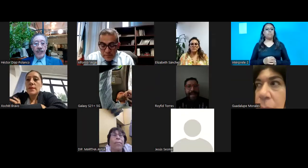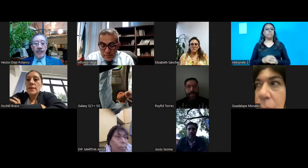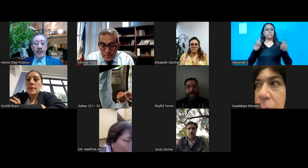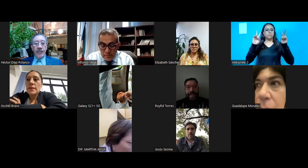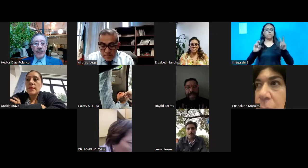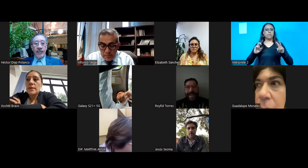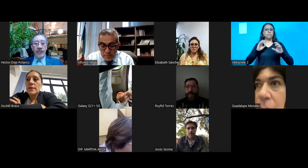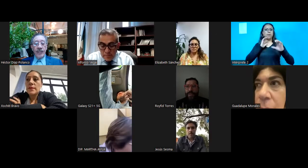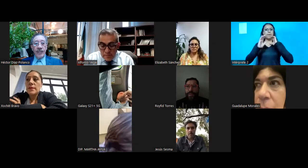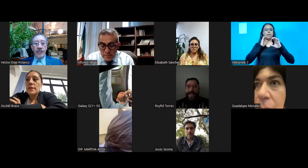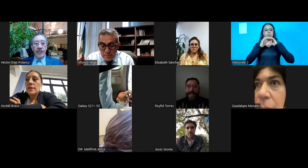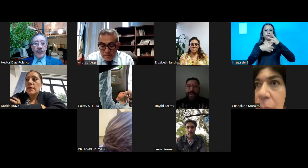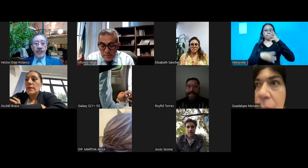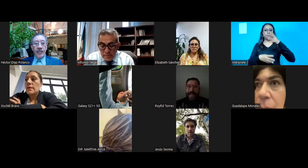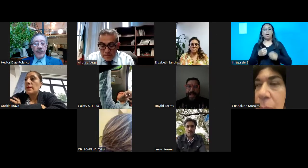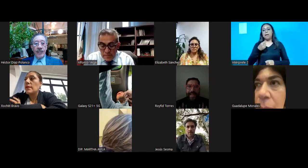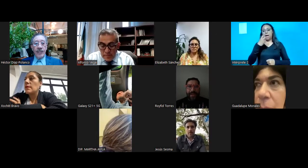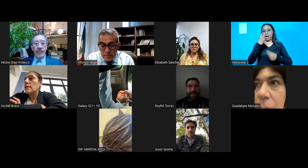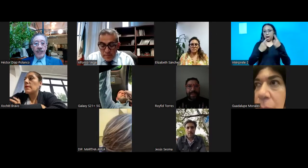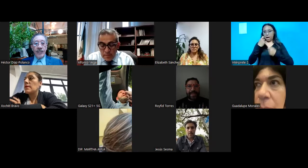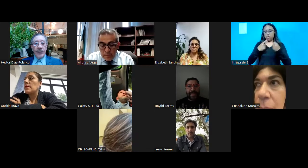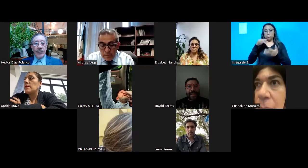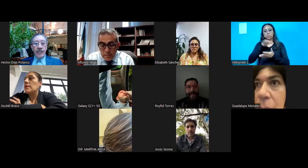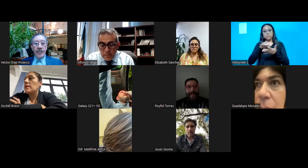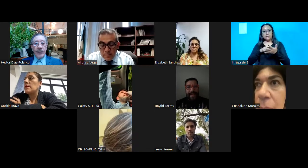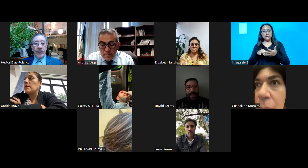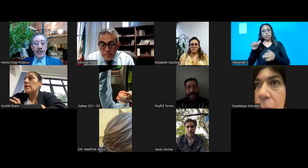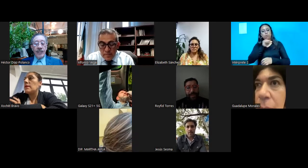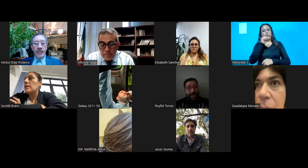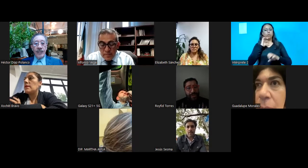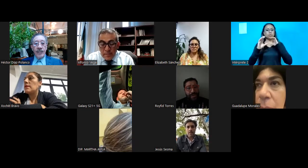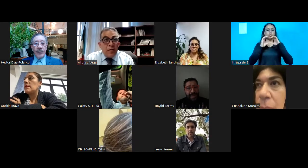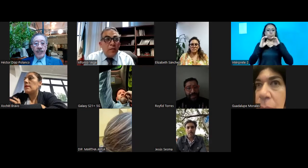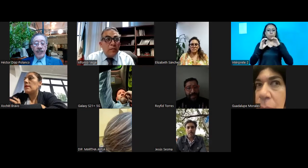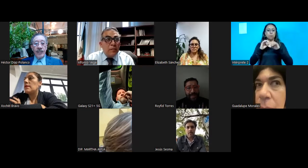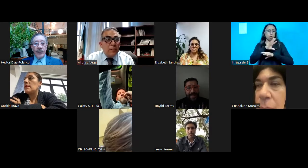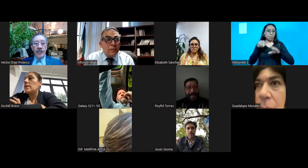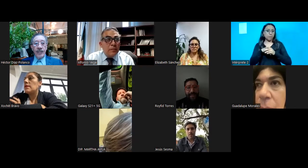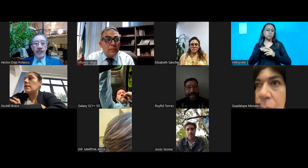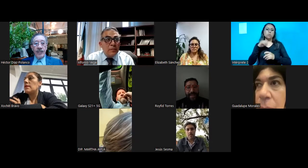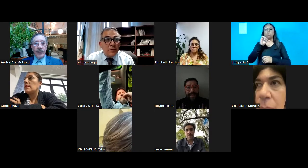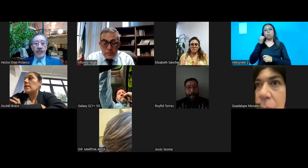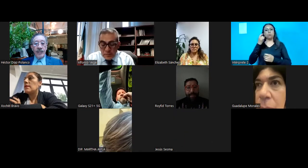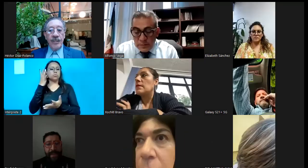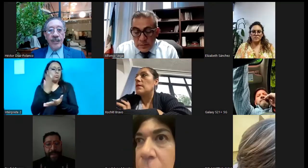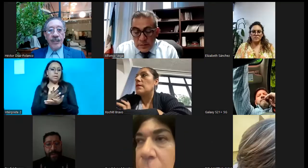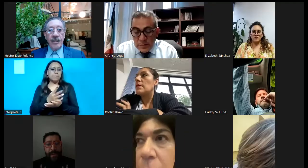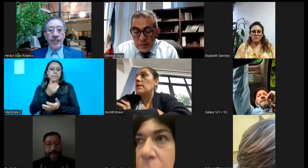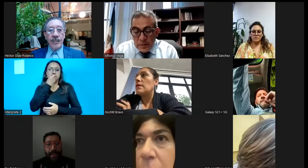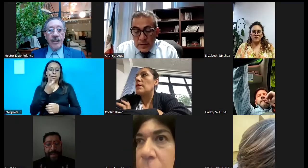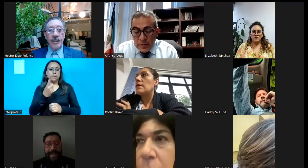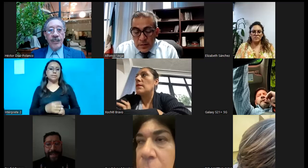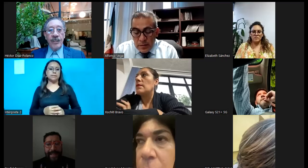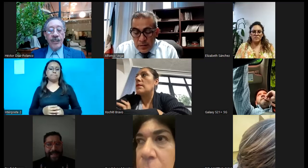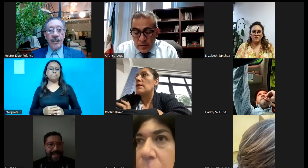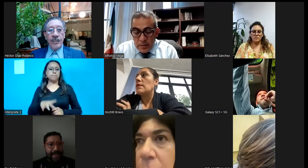de comunicados. Hay algunos comunicados que se leen y otros completos y otros que solamente se refieren en lo